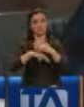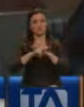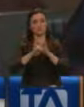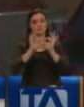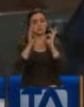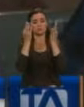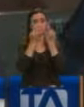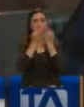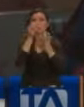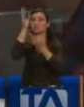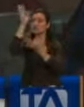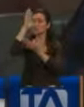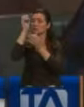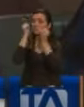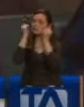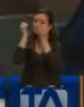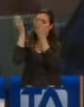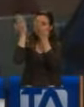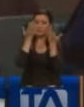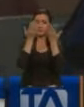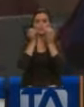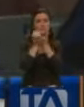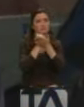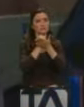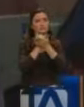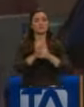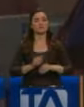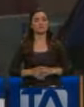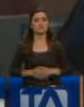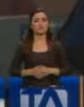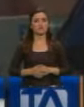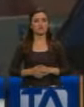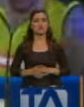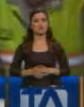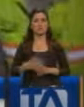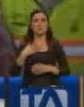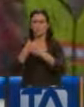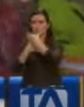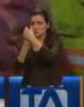por mi familia. Dios, Dios es todopoderoso que nos puede ayudar y siempre